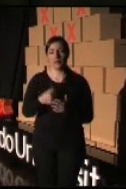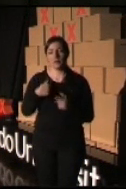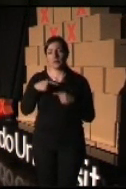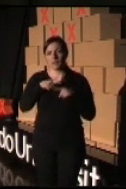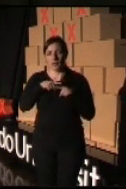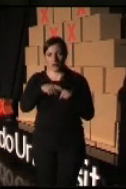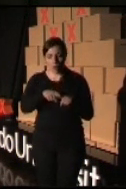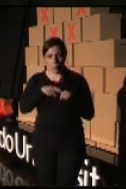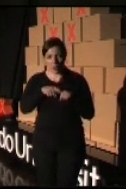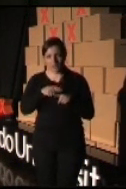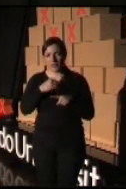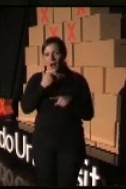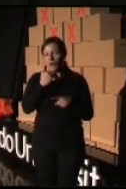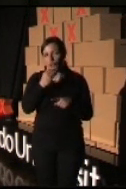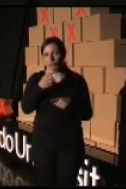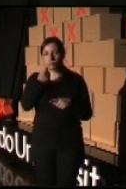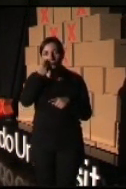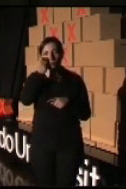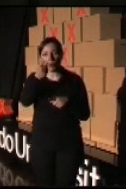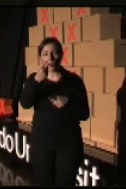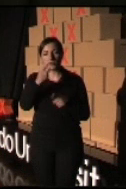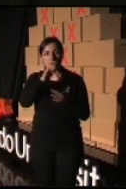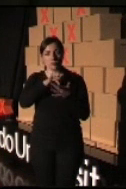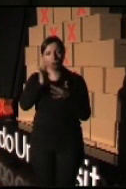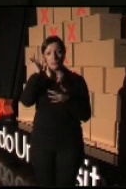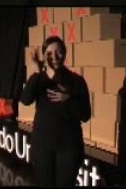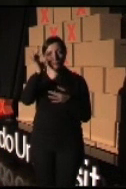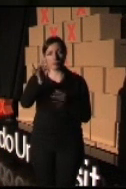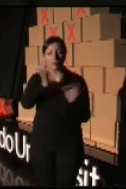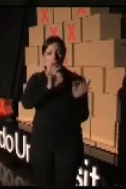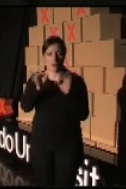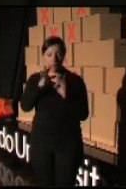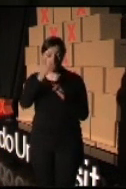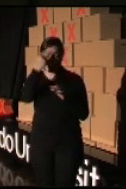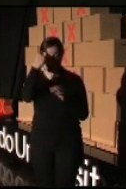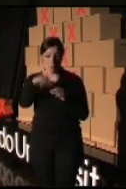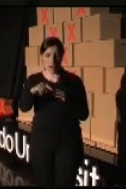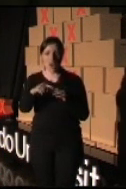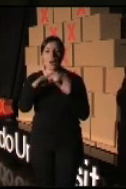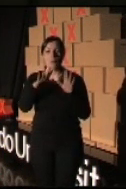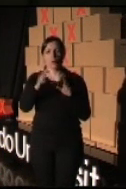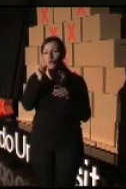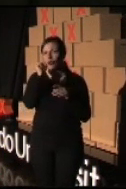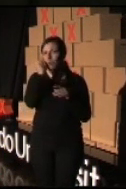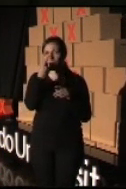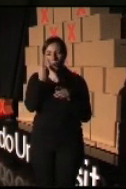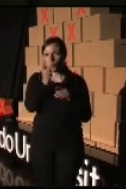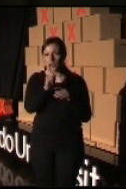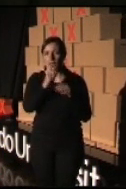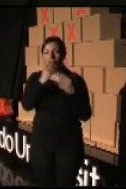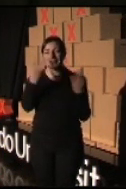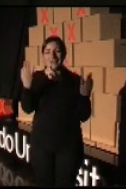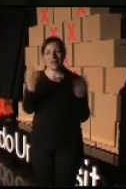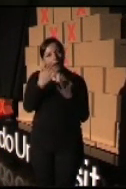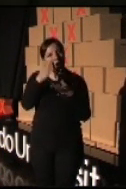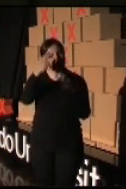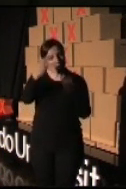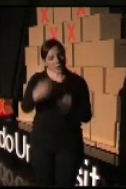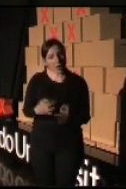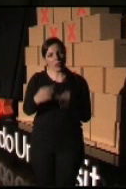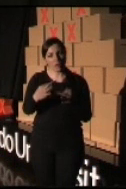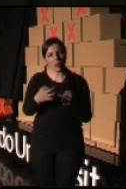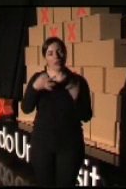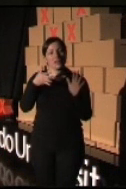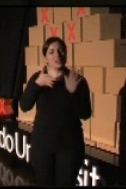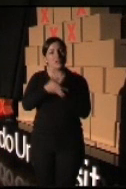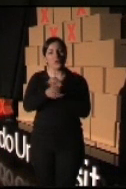compartir algo de lo que me di cuenta cuando estaba preparando esta charla, aunque ya lo sabía, no me había dado cuenta de ello. Y es que, en realidad, esto es una